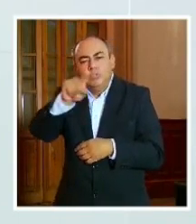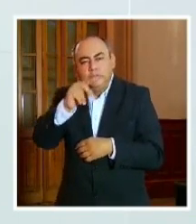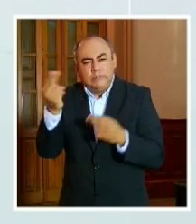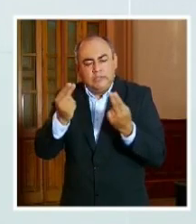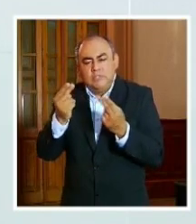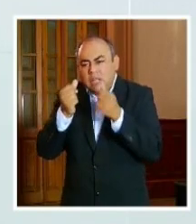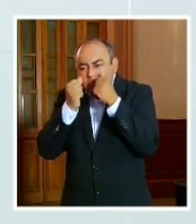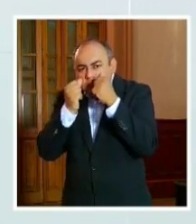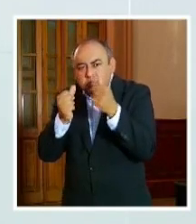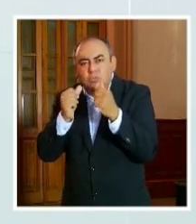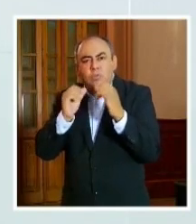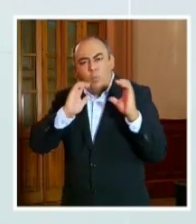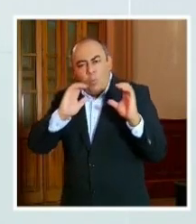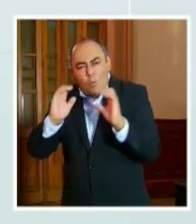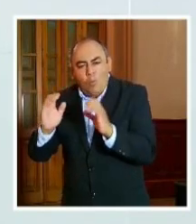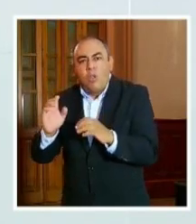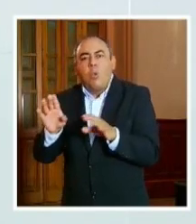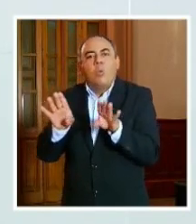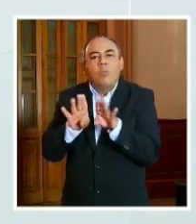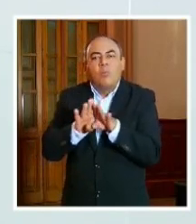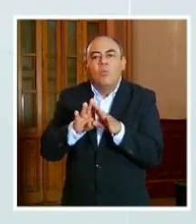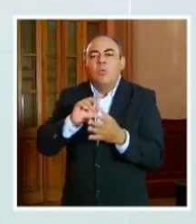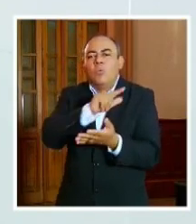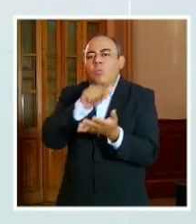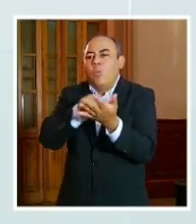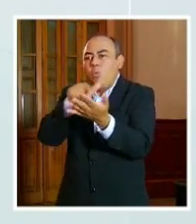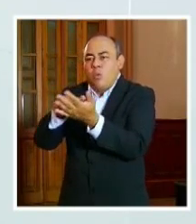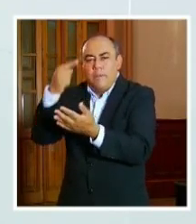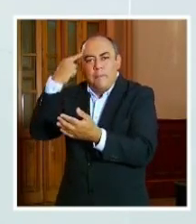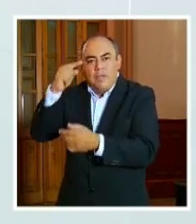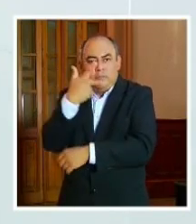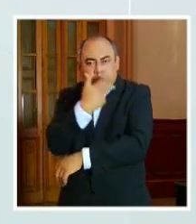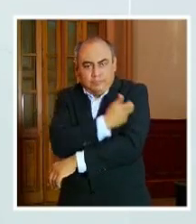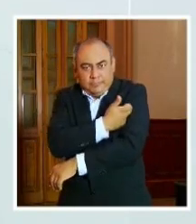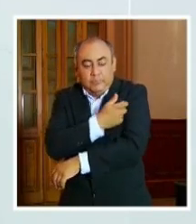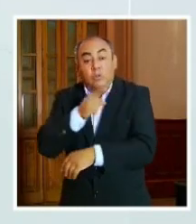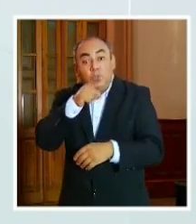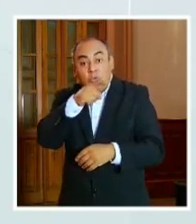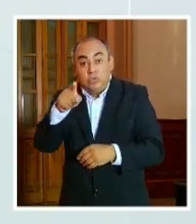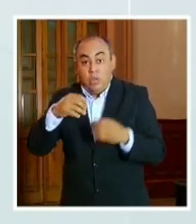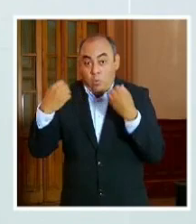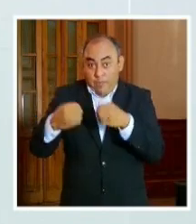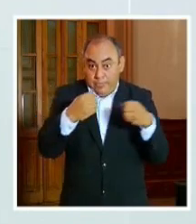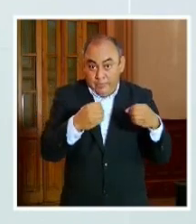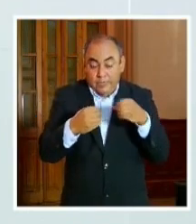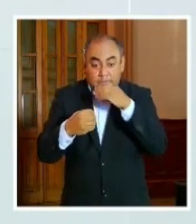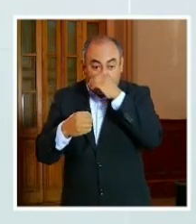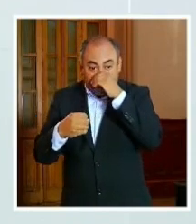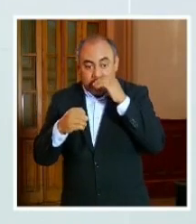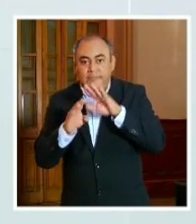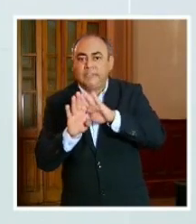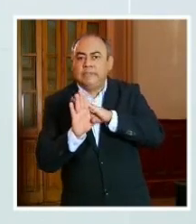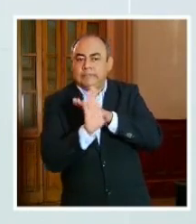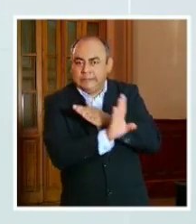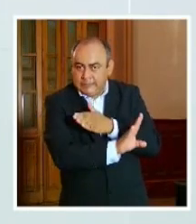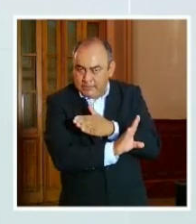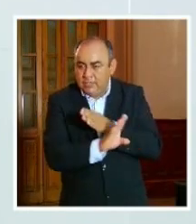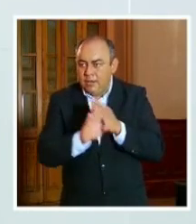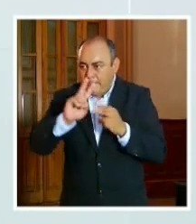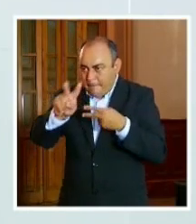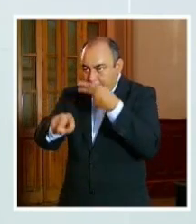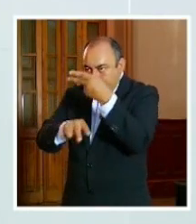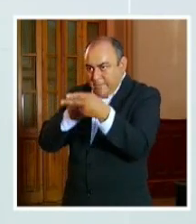dónde están o dónde se encuentran los puntos de vacunación, hagan un espacio en sus agendas, acudan a